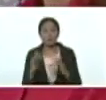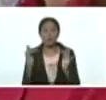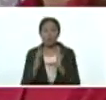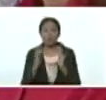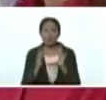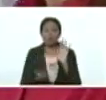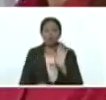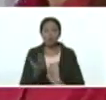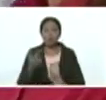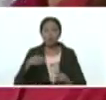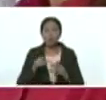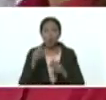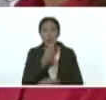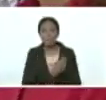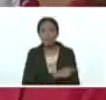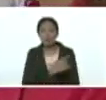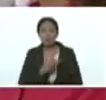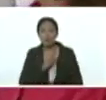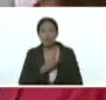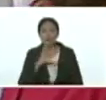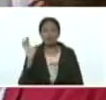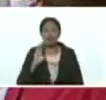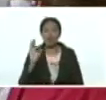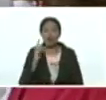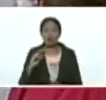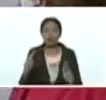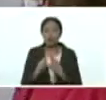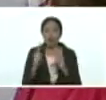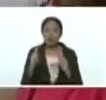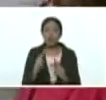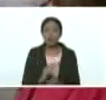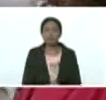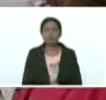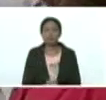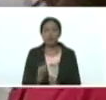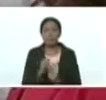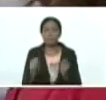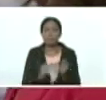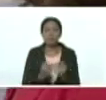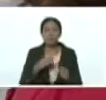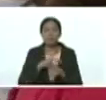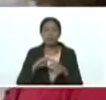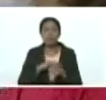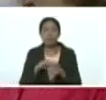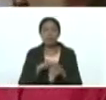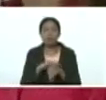pase importante al Hospital Universitario de Caracas. Allá se encuentra el viceministro